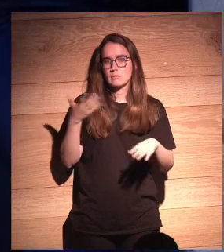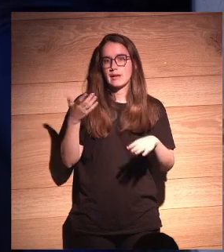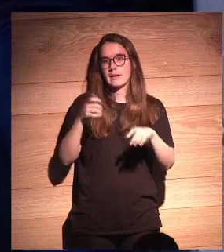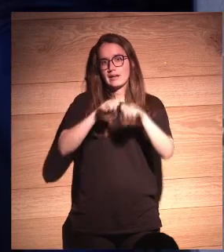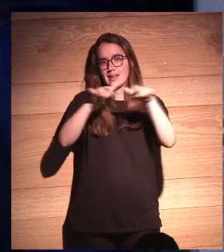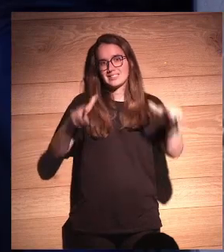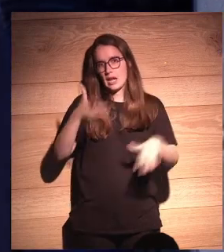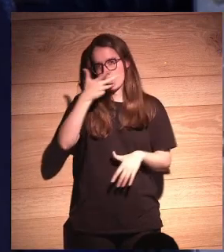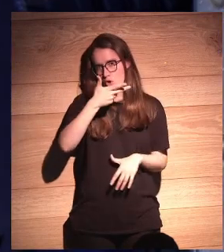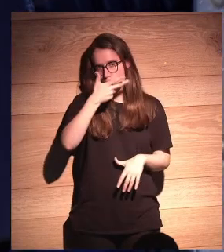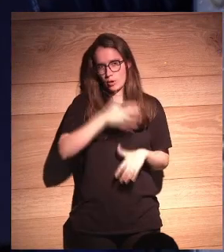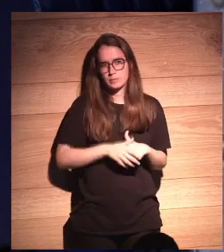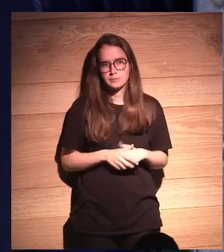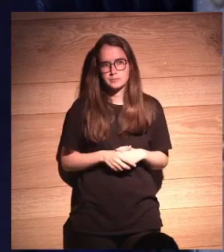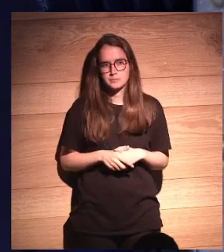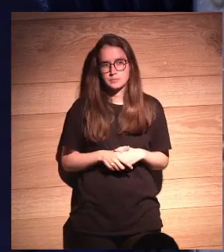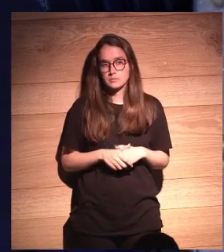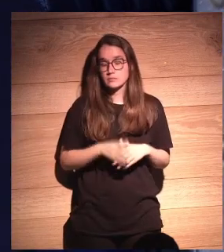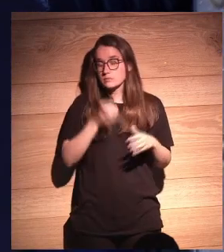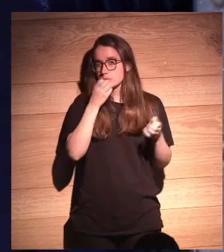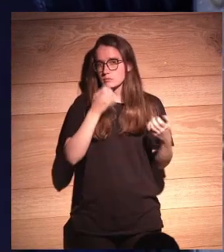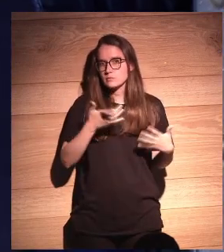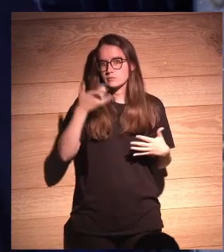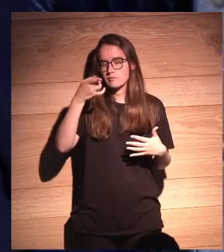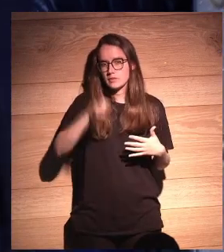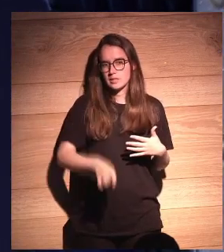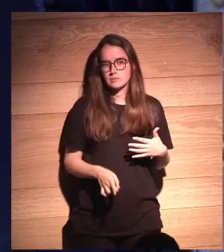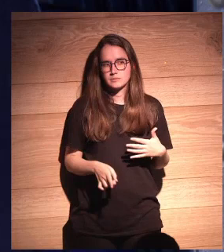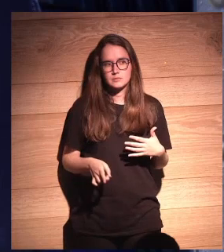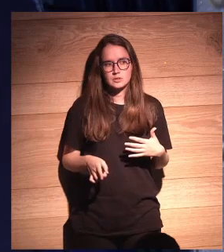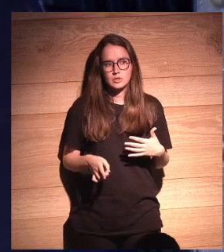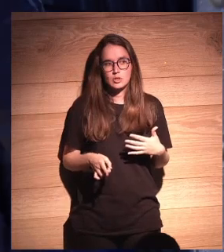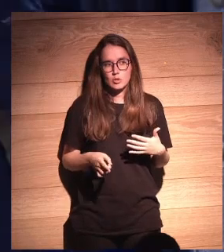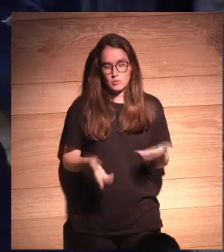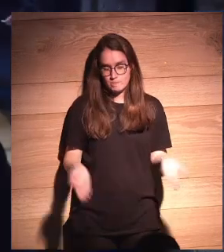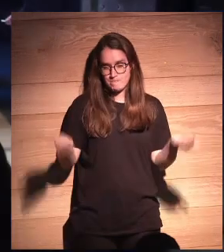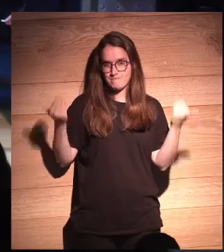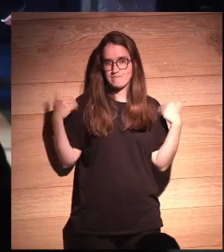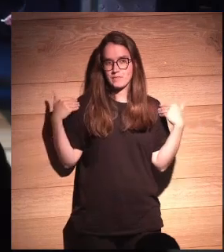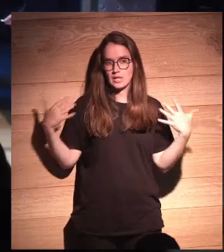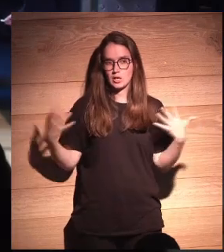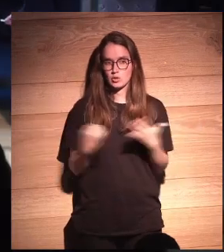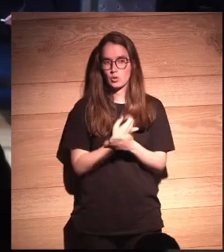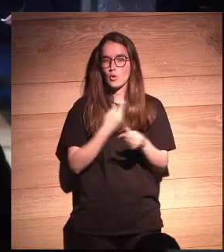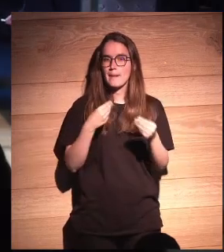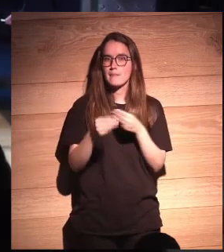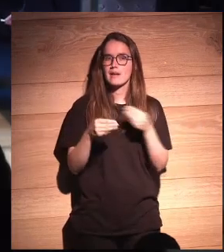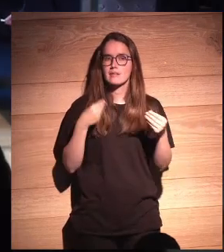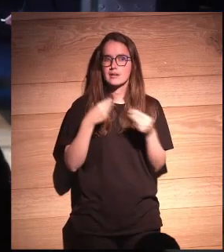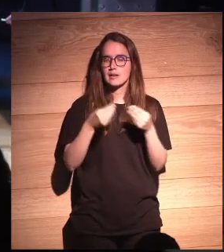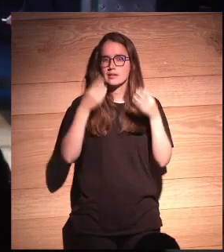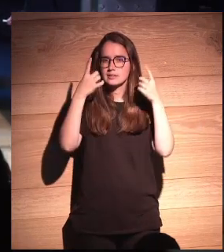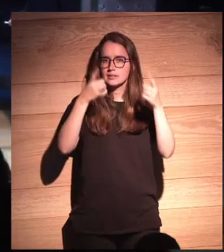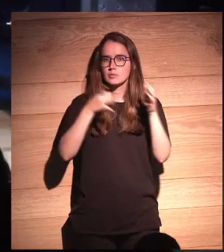color. Bueno, y también, como lo que nos encargamos es eso, de que todo el material sea lo